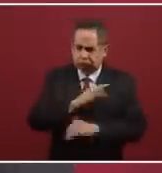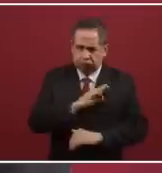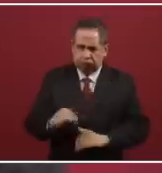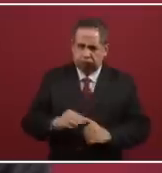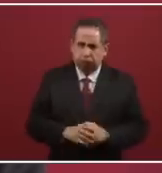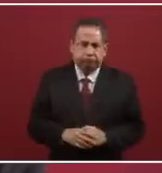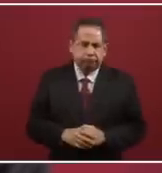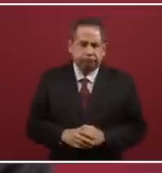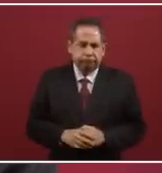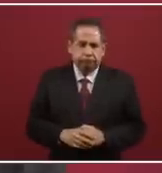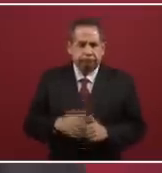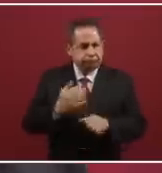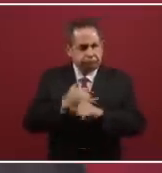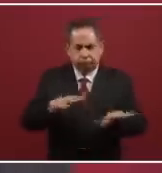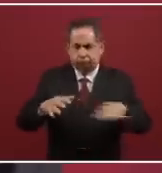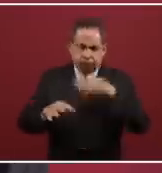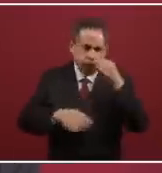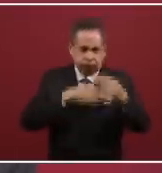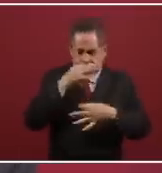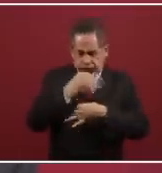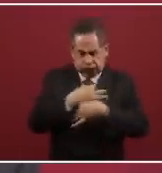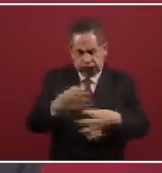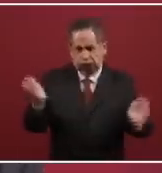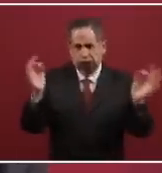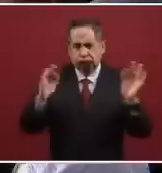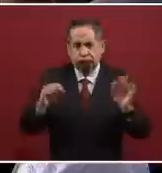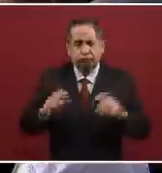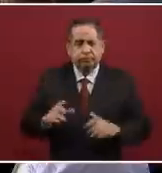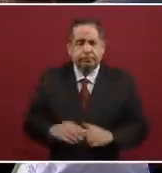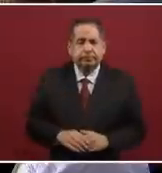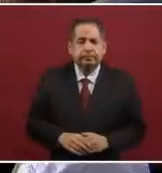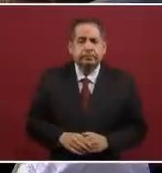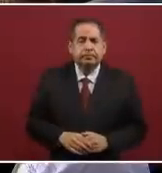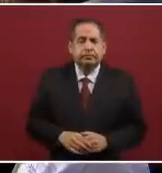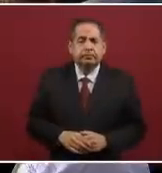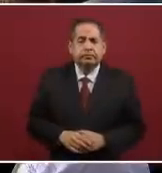Es para informar a todo el territorio.